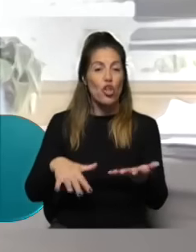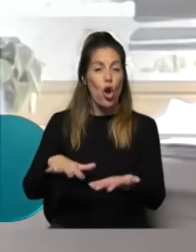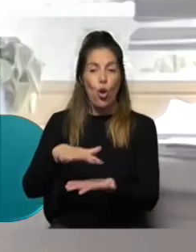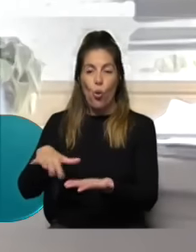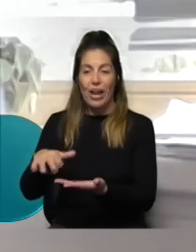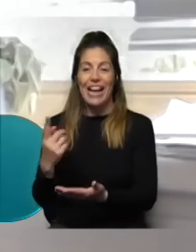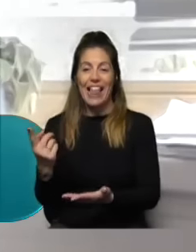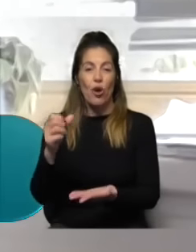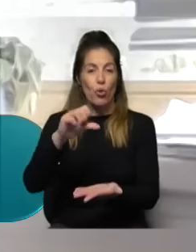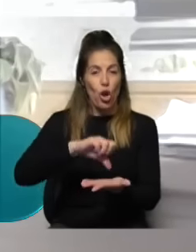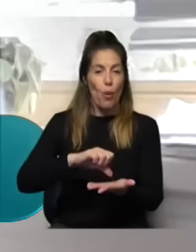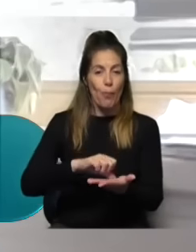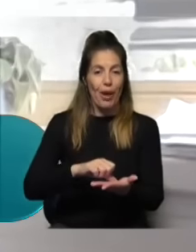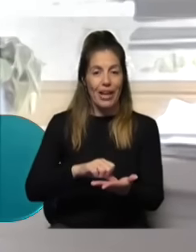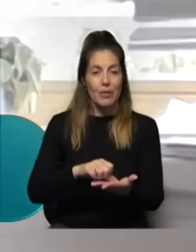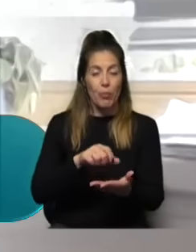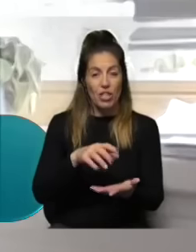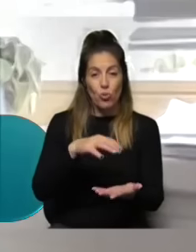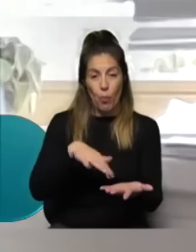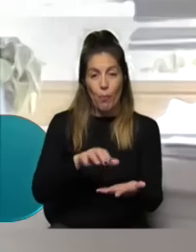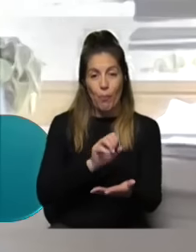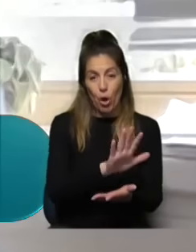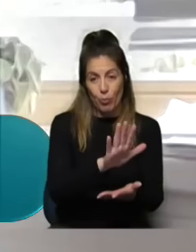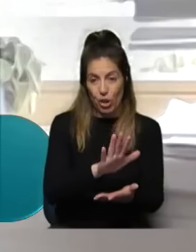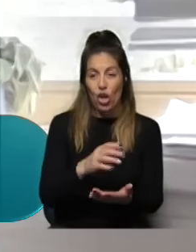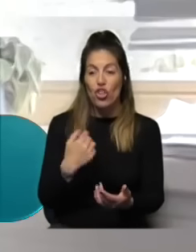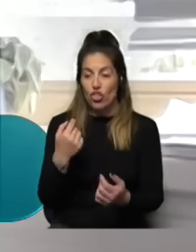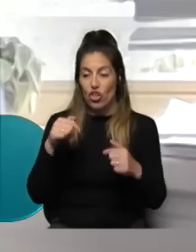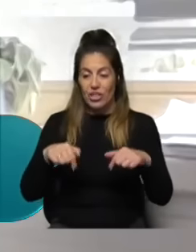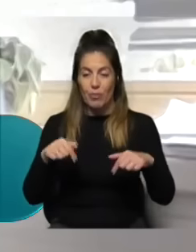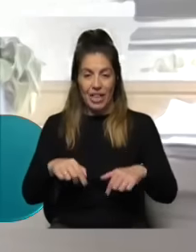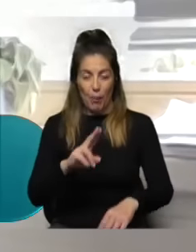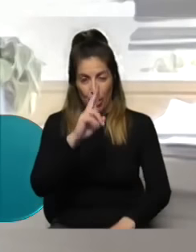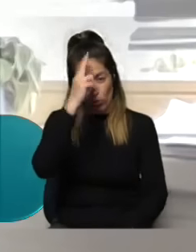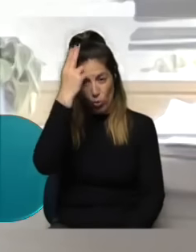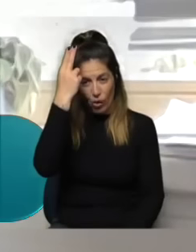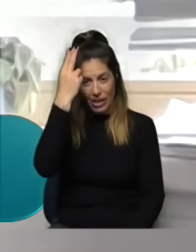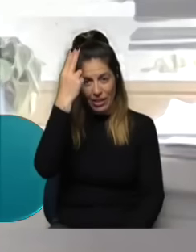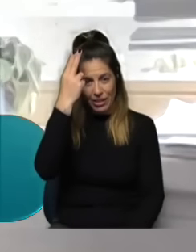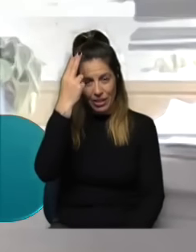cada país puede generar su propio sitio, y bueno, nosotros generamos el sitio propio para Uruguay,